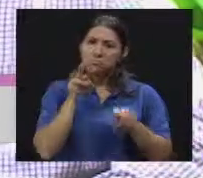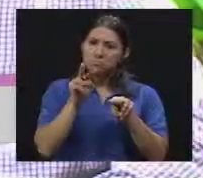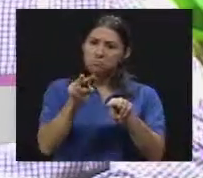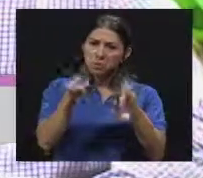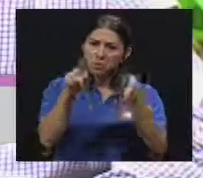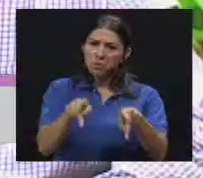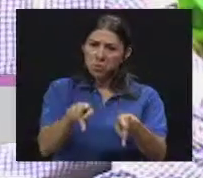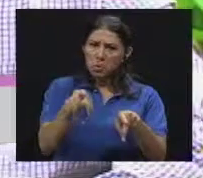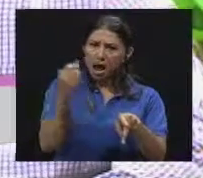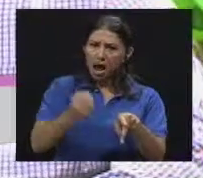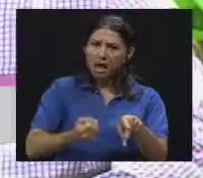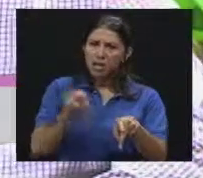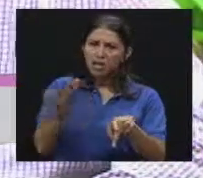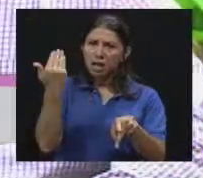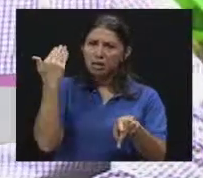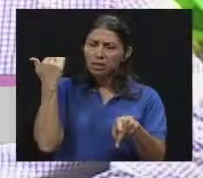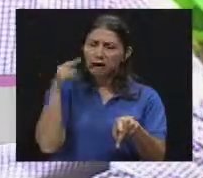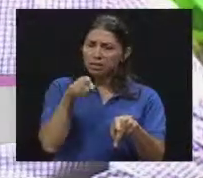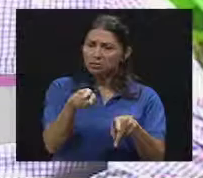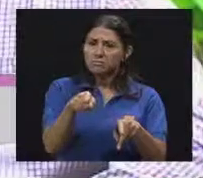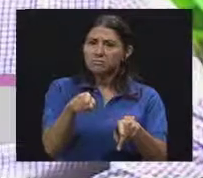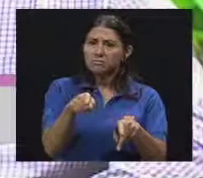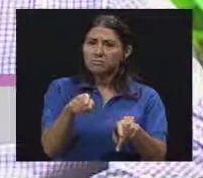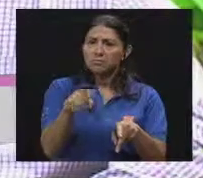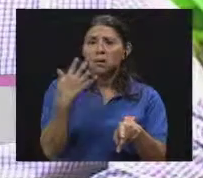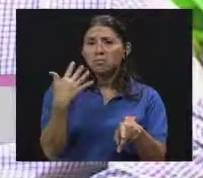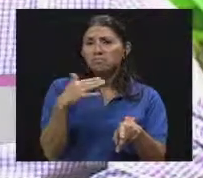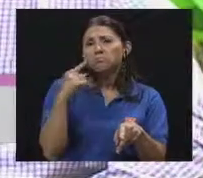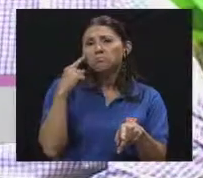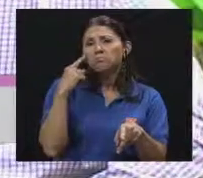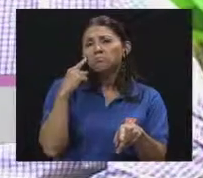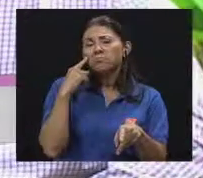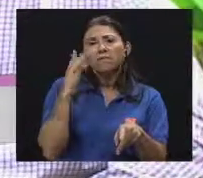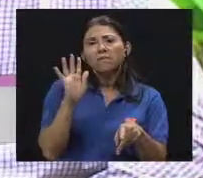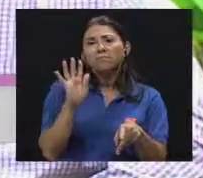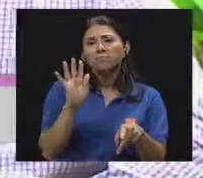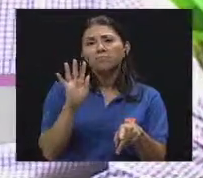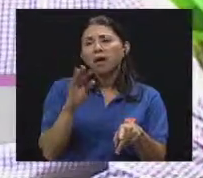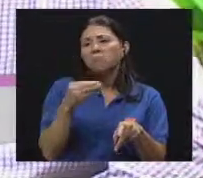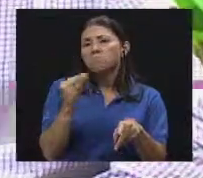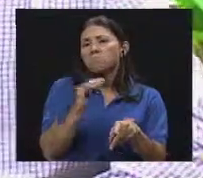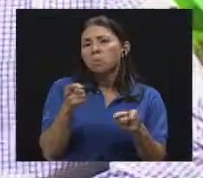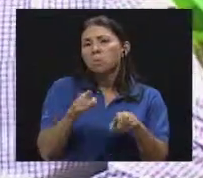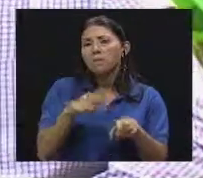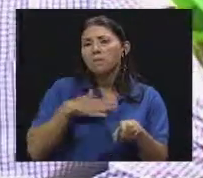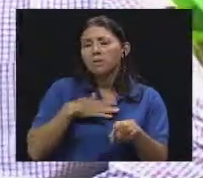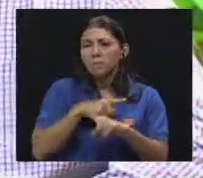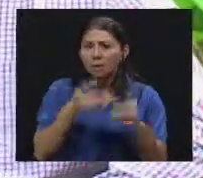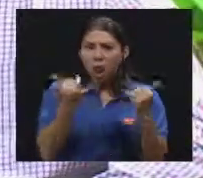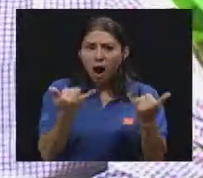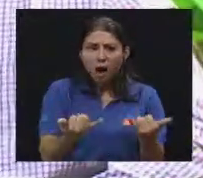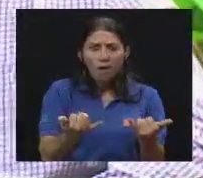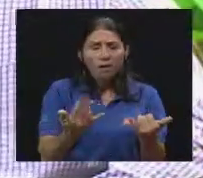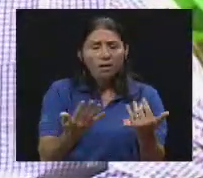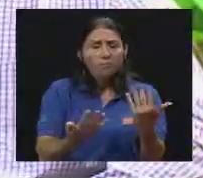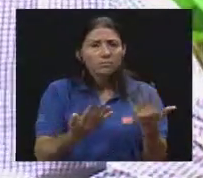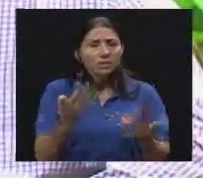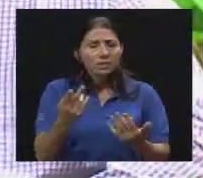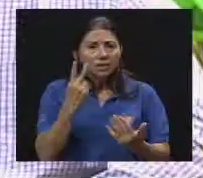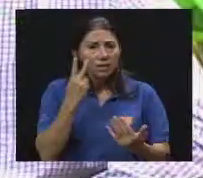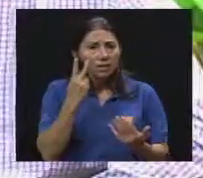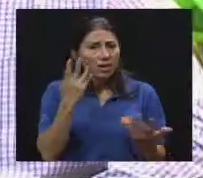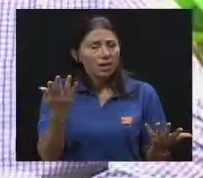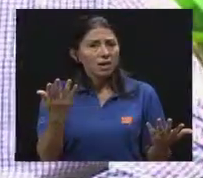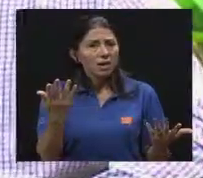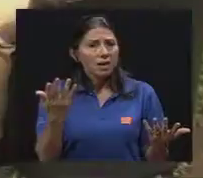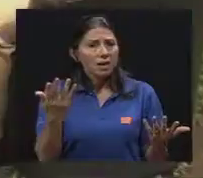observaban en años atrás a edades cercanas a la adultez mayor, y ahora se ve en década de los 20 o los